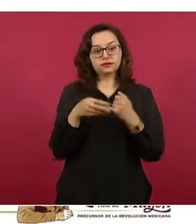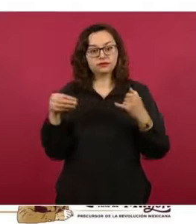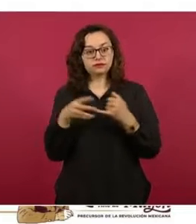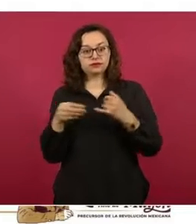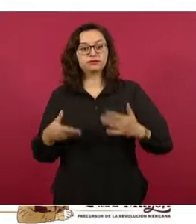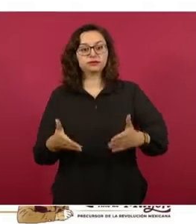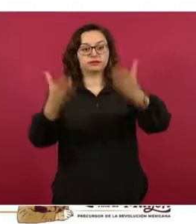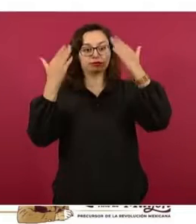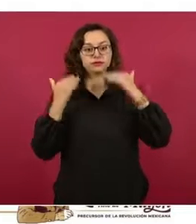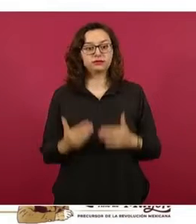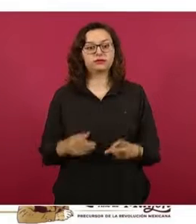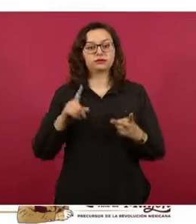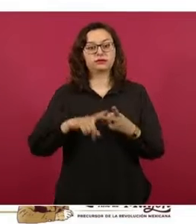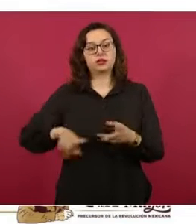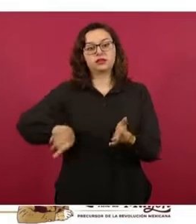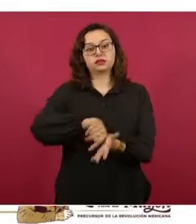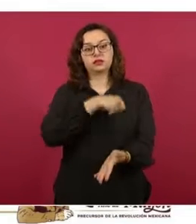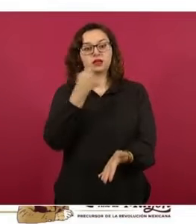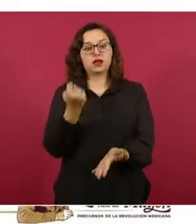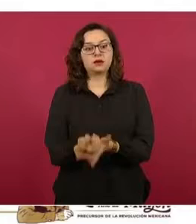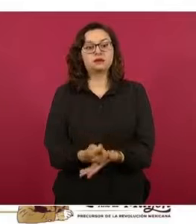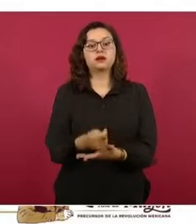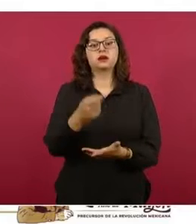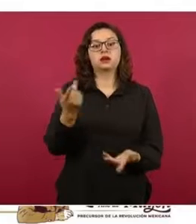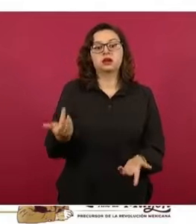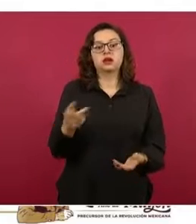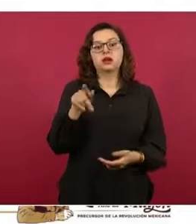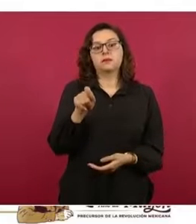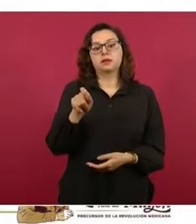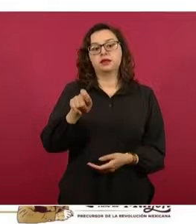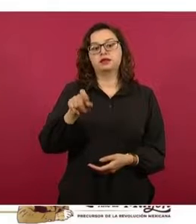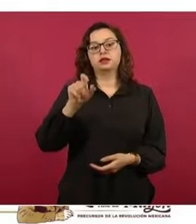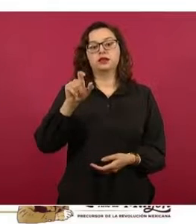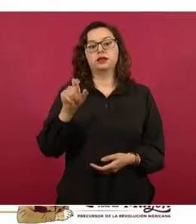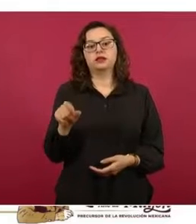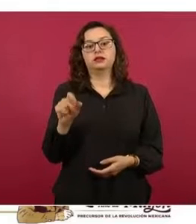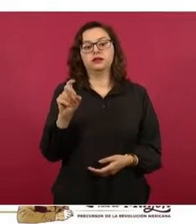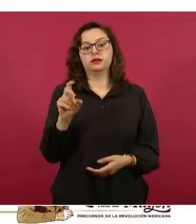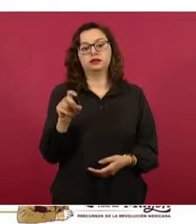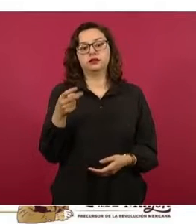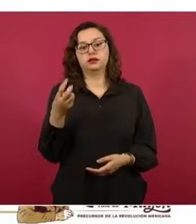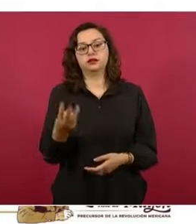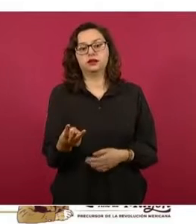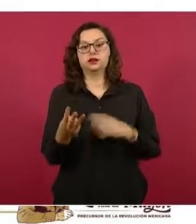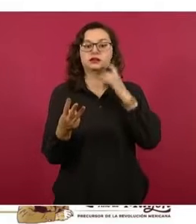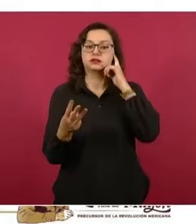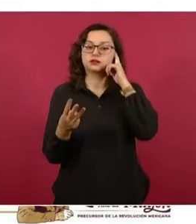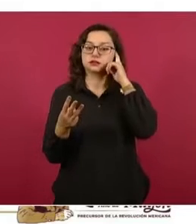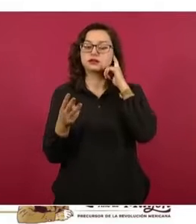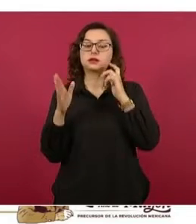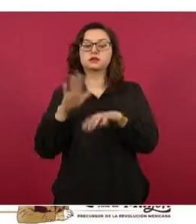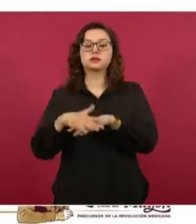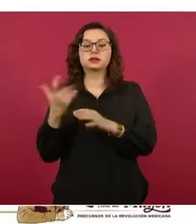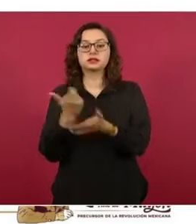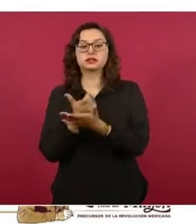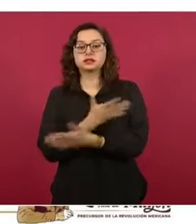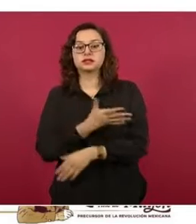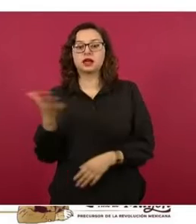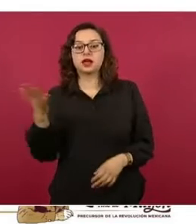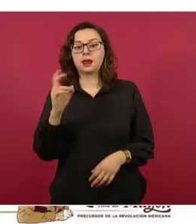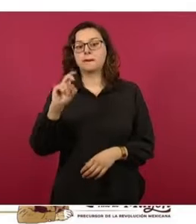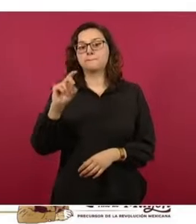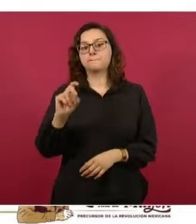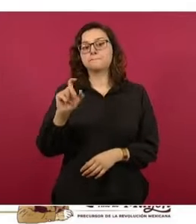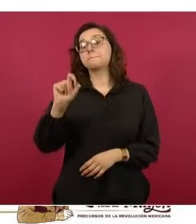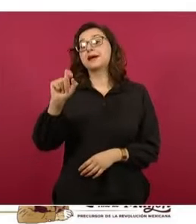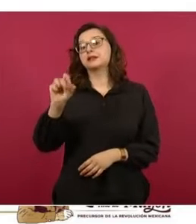centavos el litro de la regular, franquicia Pemex en Tampico, Tamaulipas. Las más caras, 23.95 de